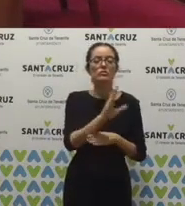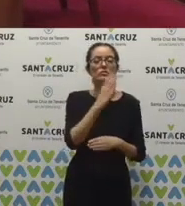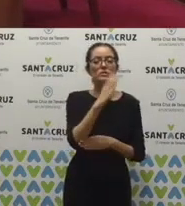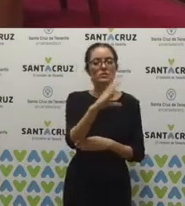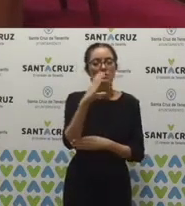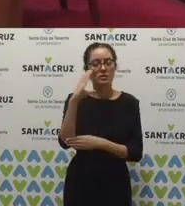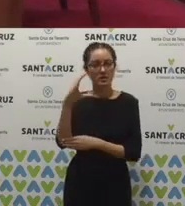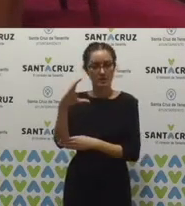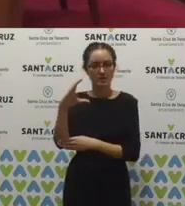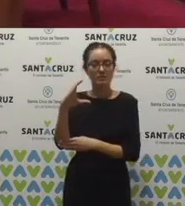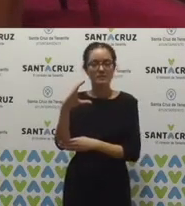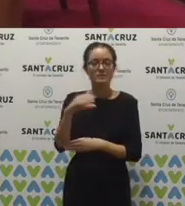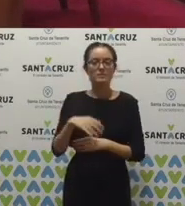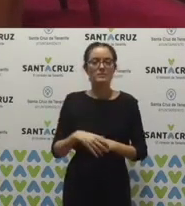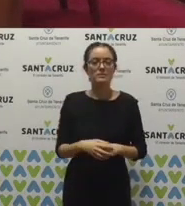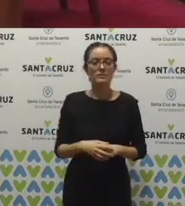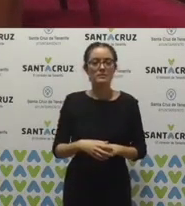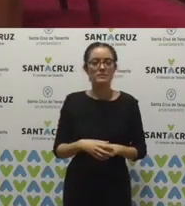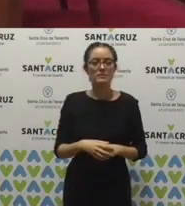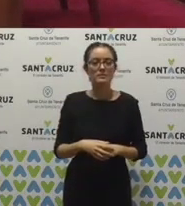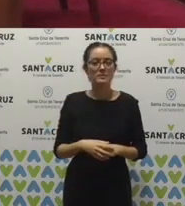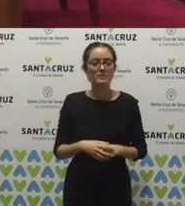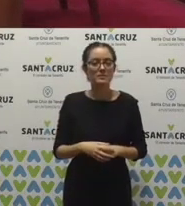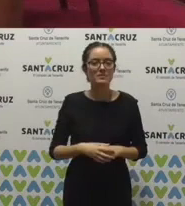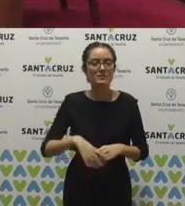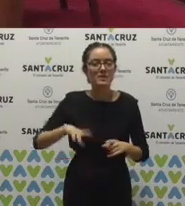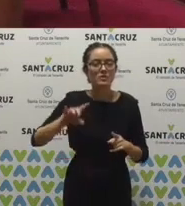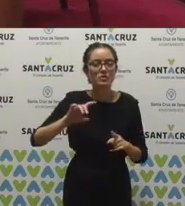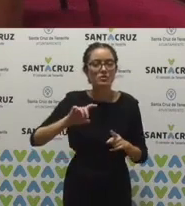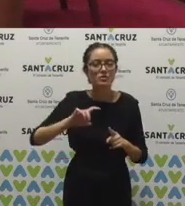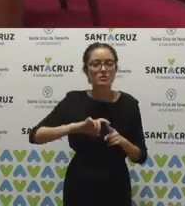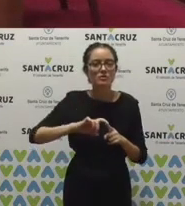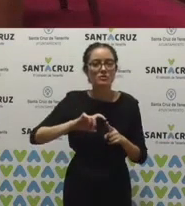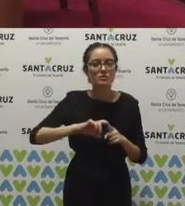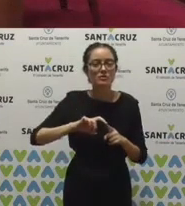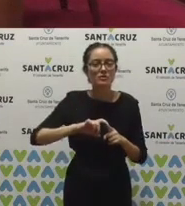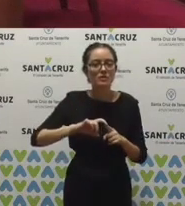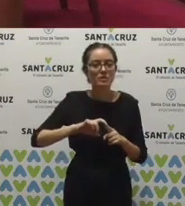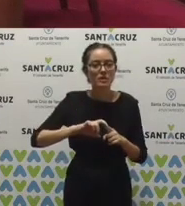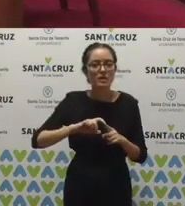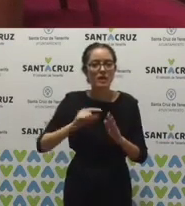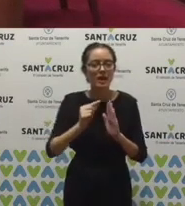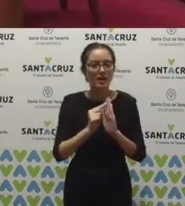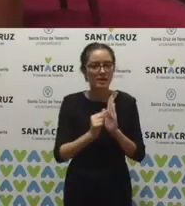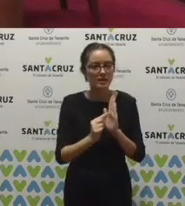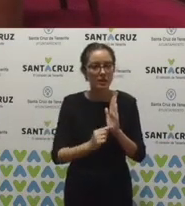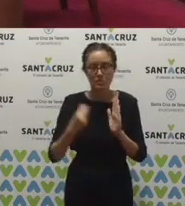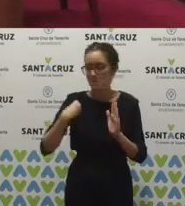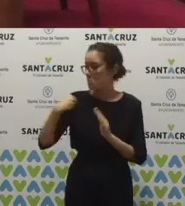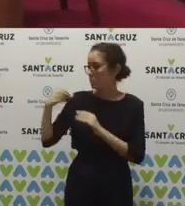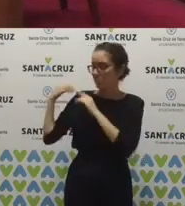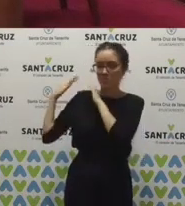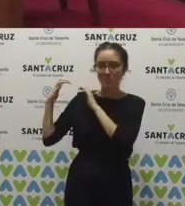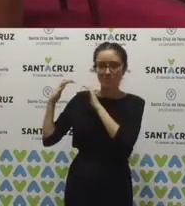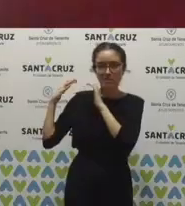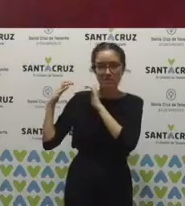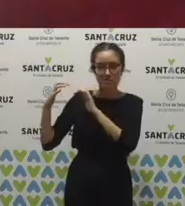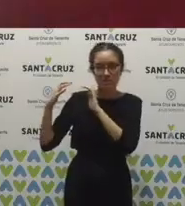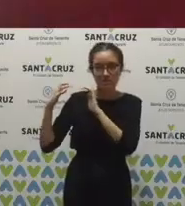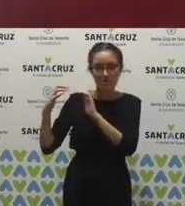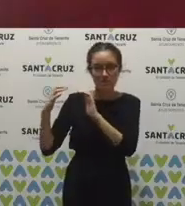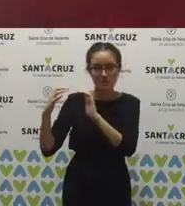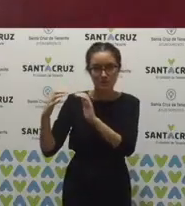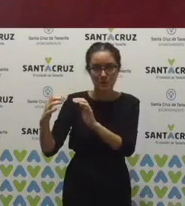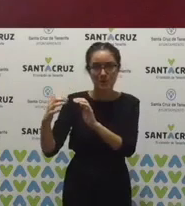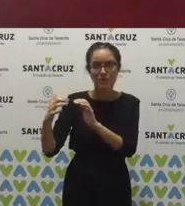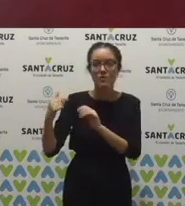también es cierto lo que lo que el criterio que se ha seguido por la alcaldía en los últimos plenos que las introducciones